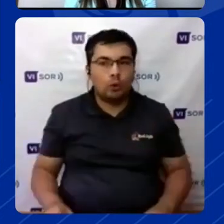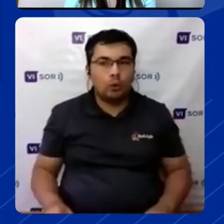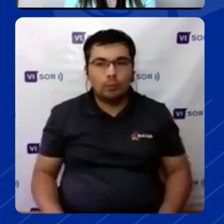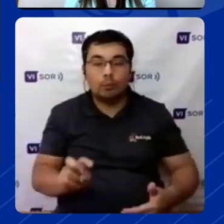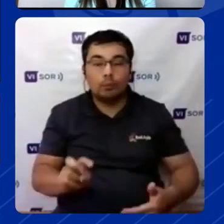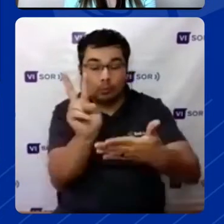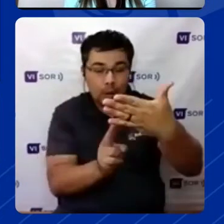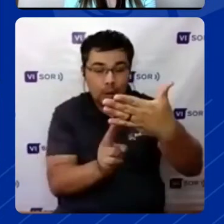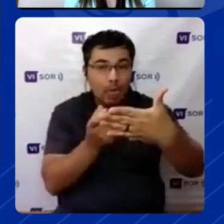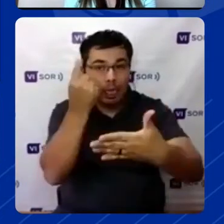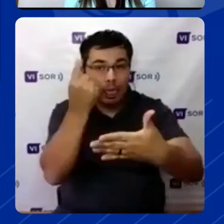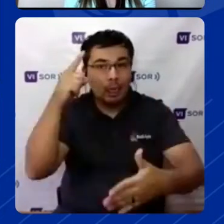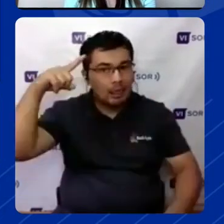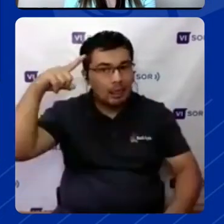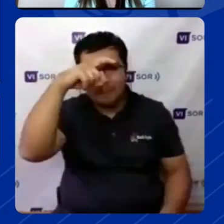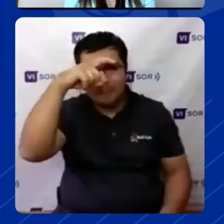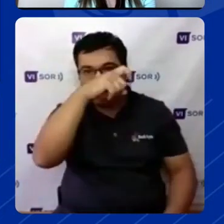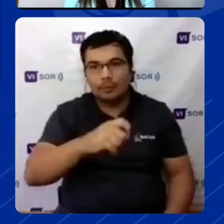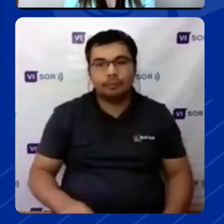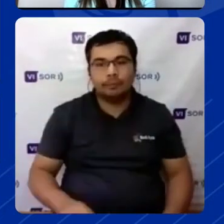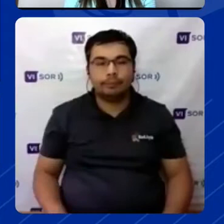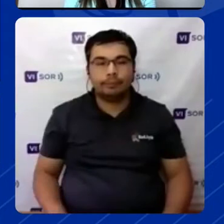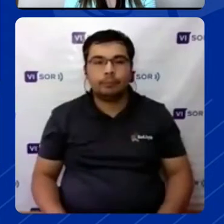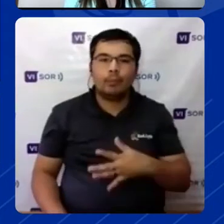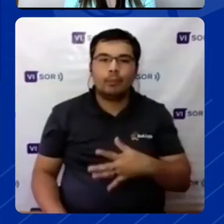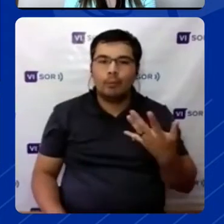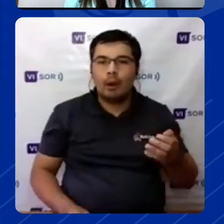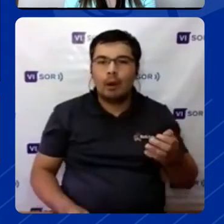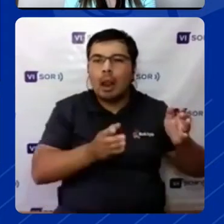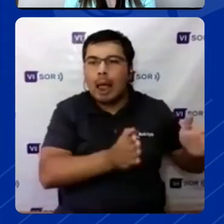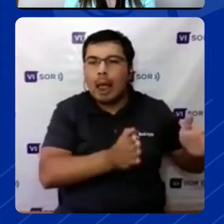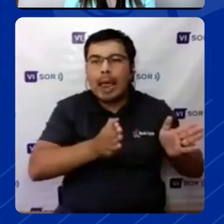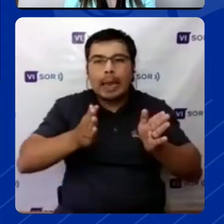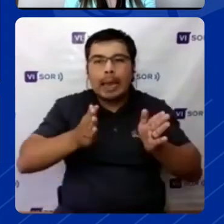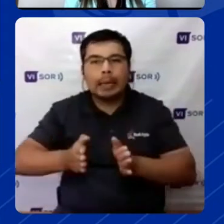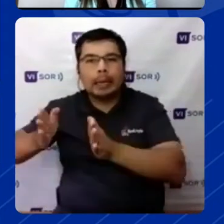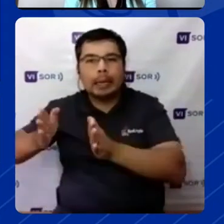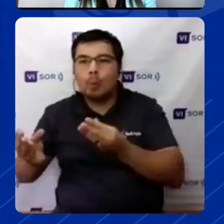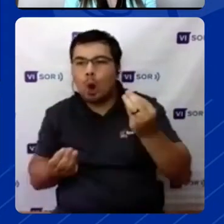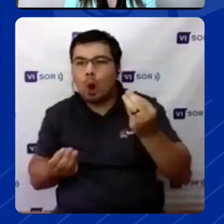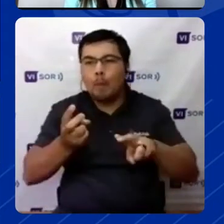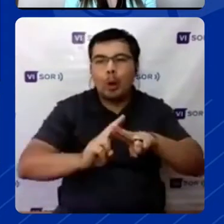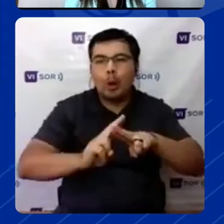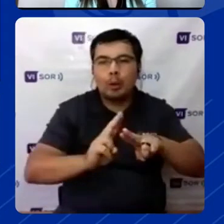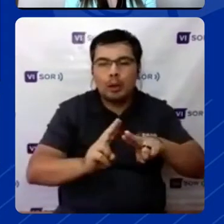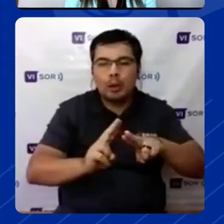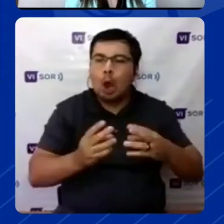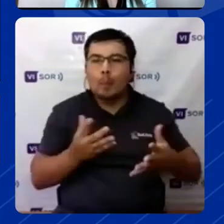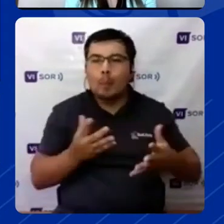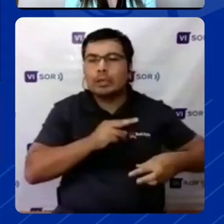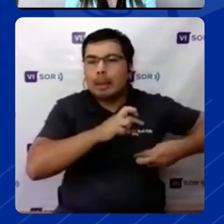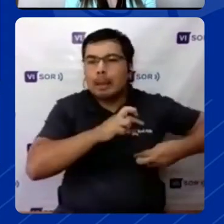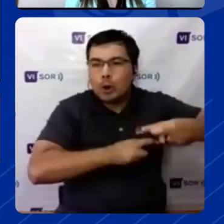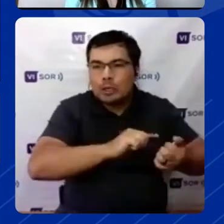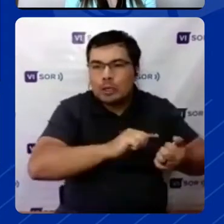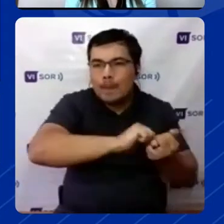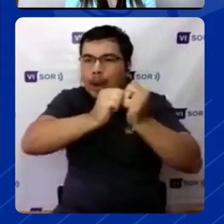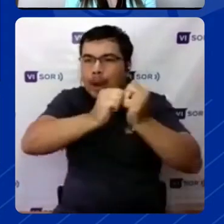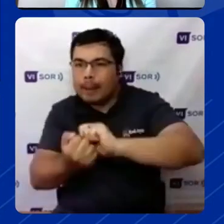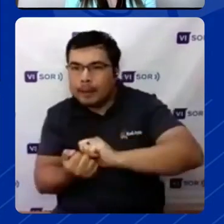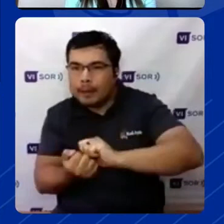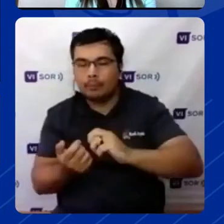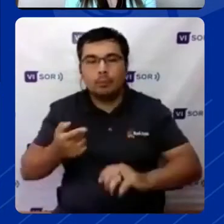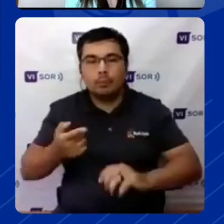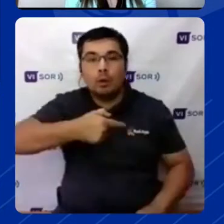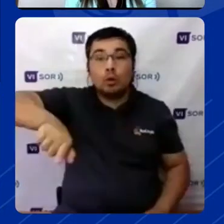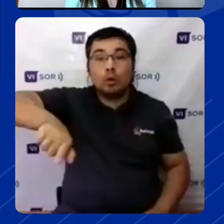lo que estamos leyendo. Y las etapas para cómo es el proceso para adaptar. A nosotros, un solicitante